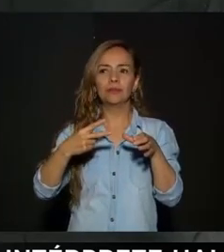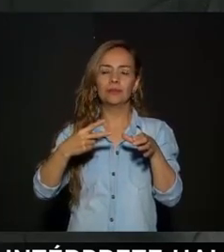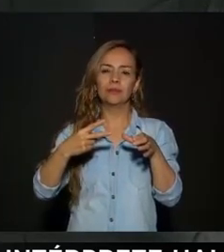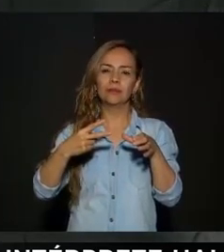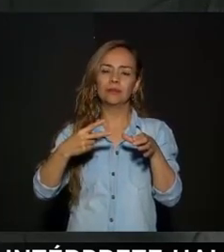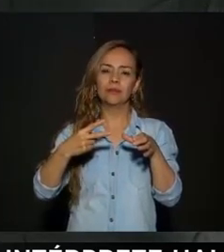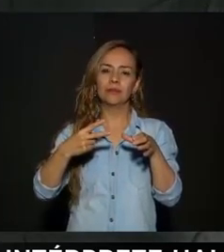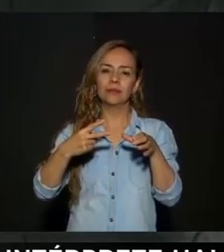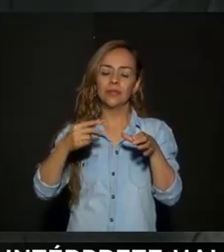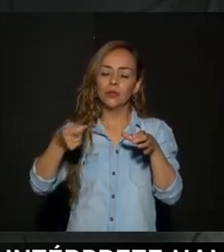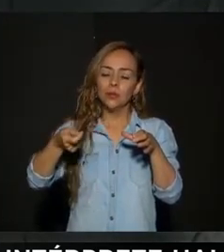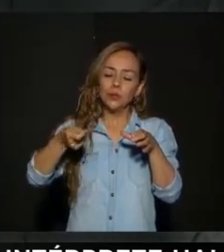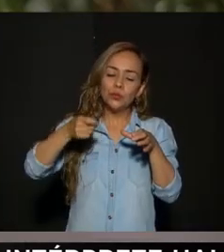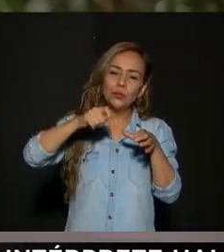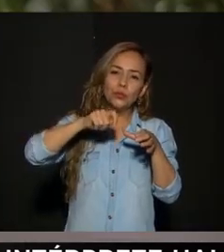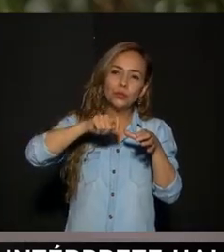cucharadita tintera